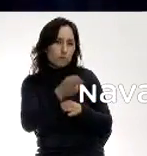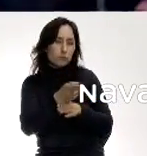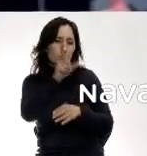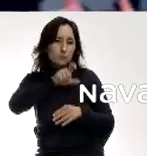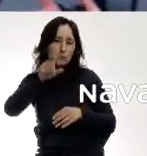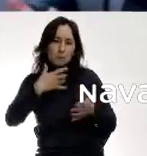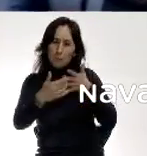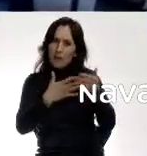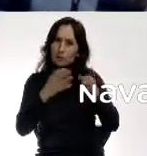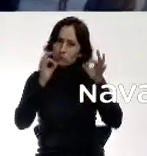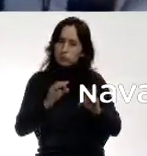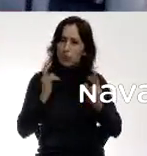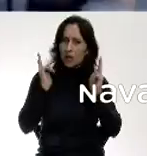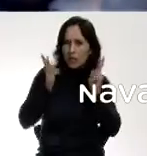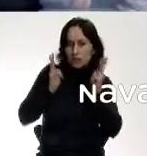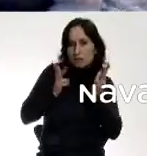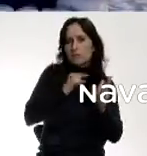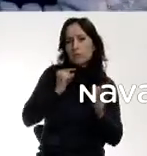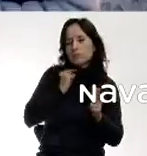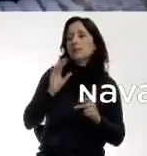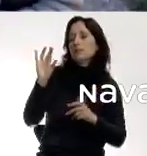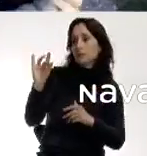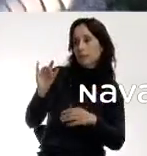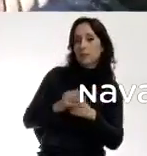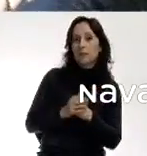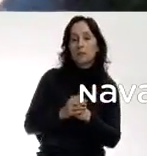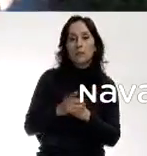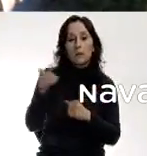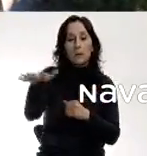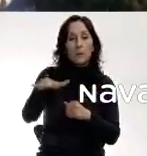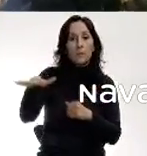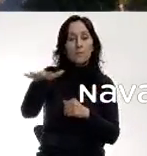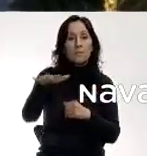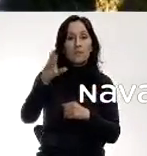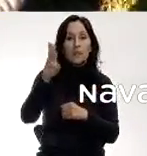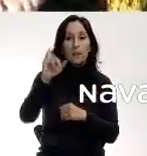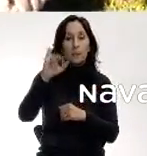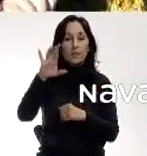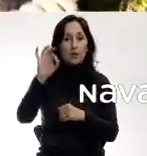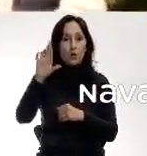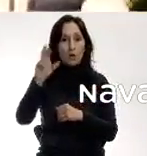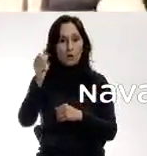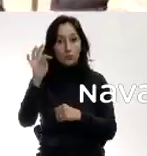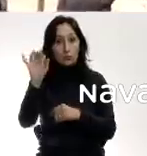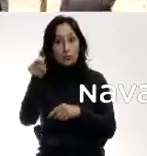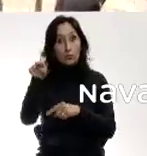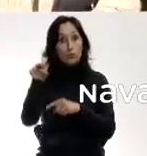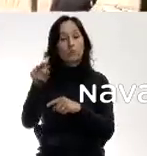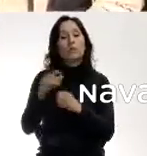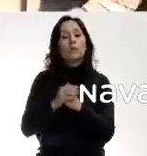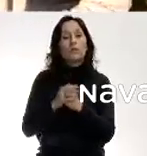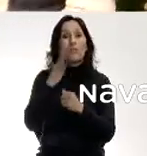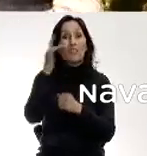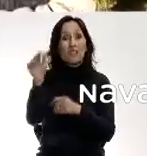fueron religiosos, realmente. Sí, vamos a hacerse el cabildo de Toulouse, aquí van a instalar un priorato, van a venir los franceses y lo que van a